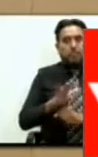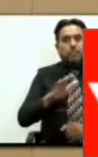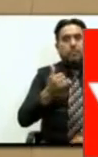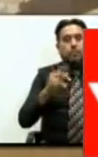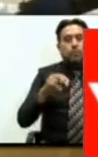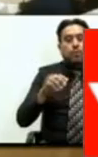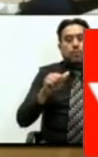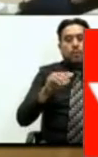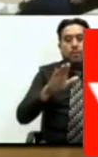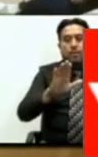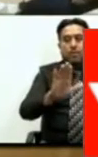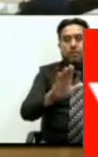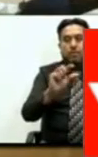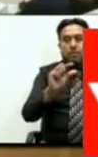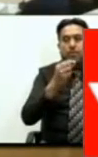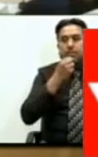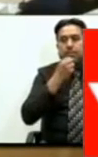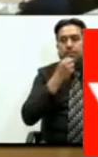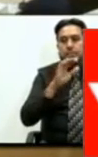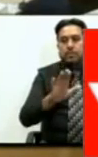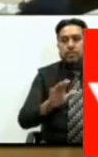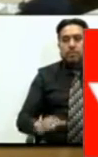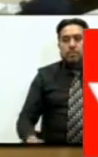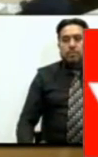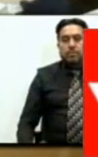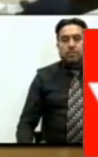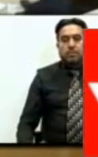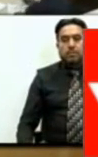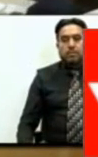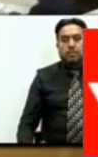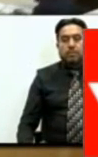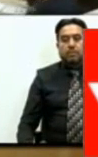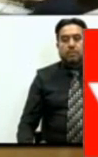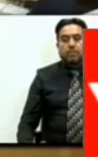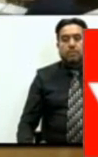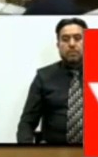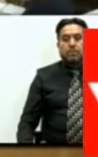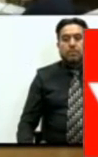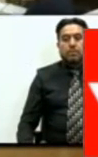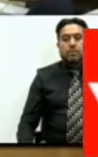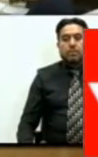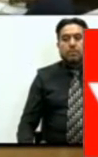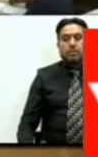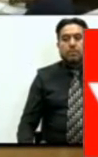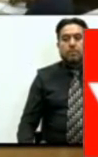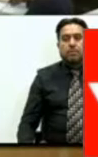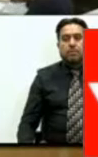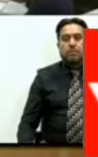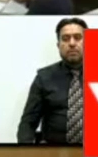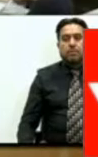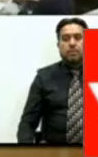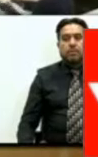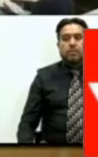diputada diputada irma me permite tantito por favor sé para qué efecto diputada que extiende muchas gracias diputadas nada más para